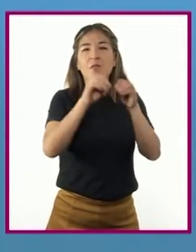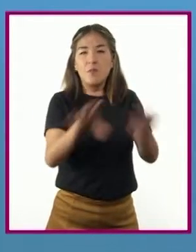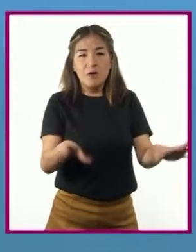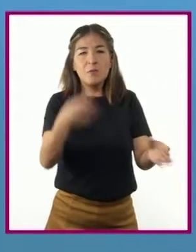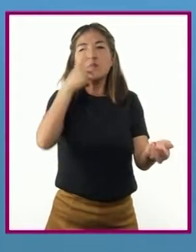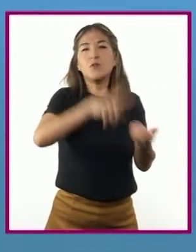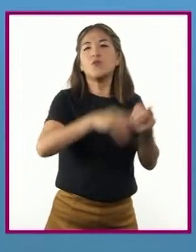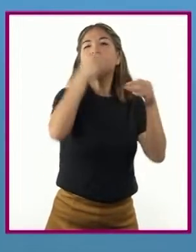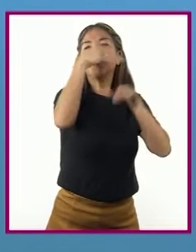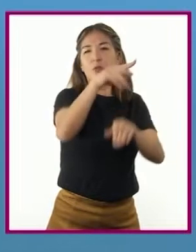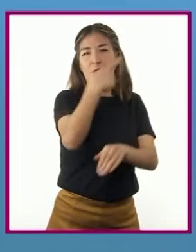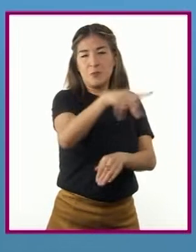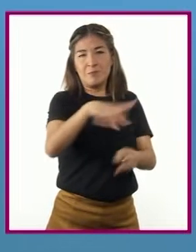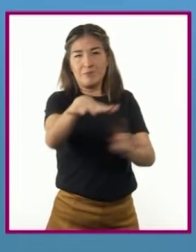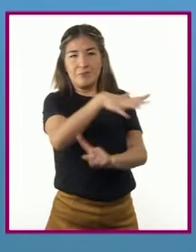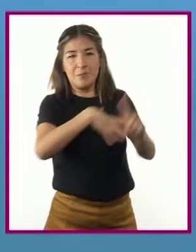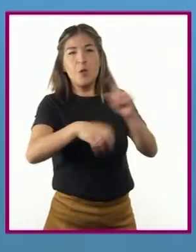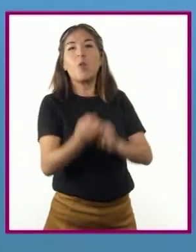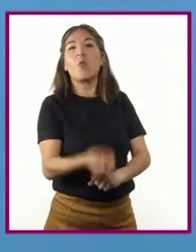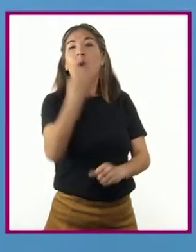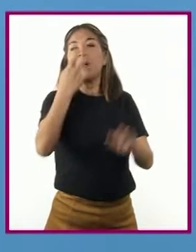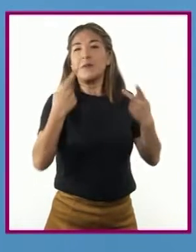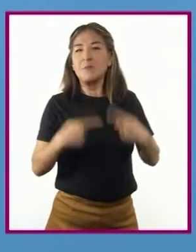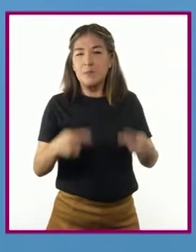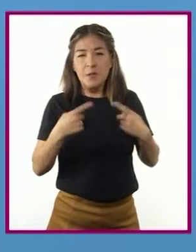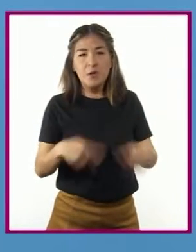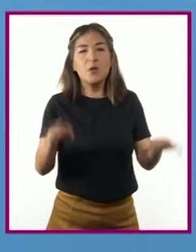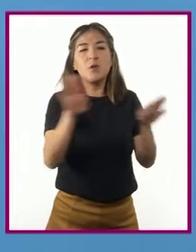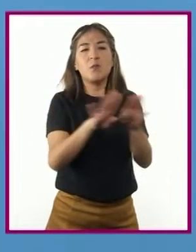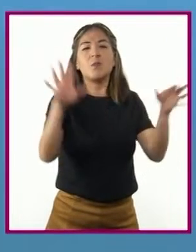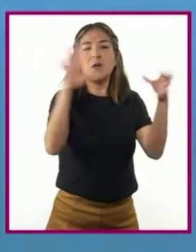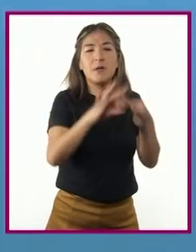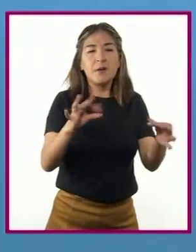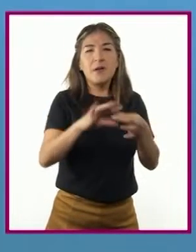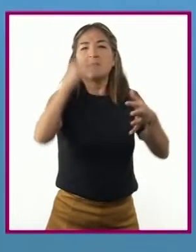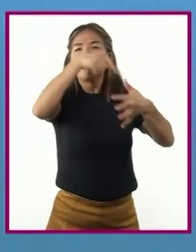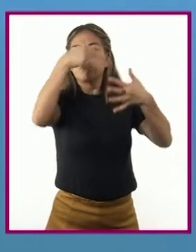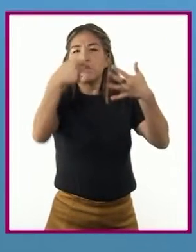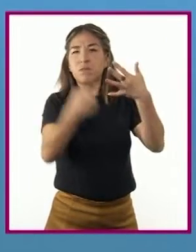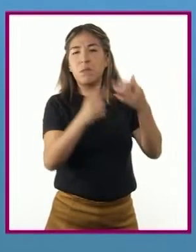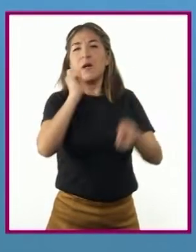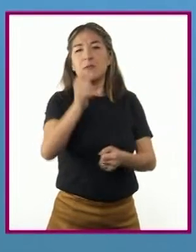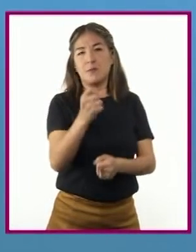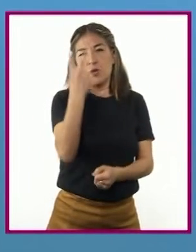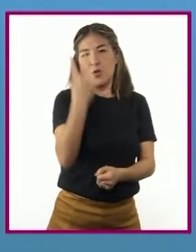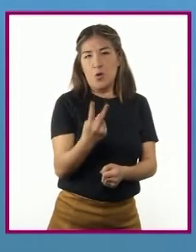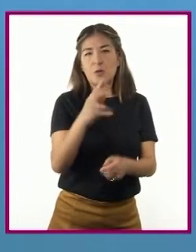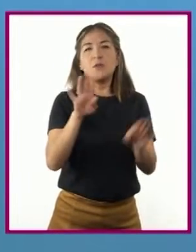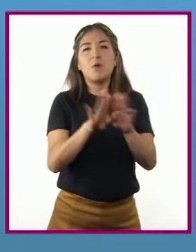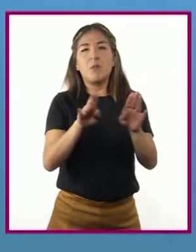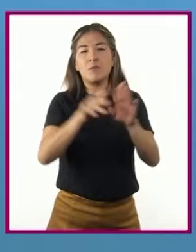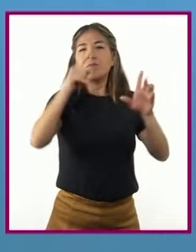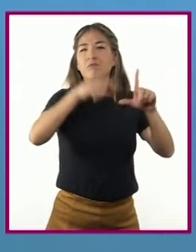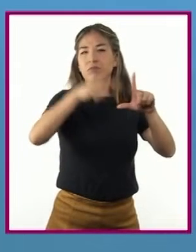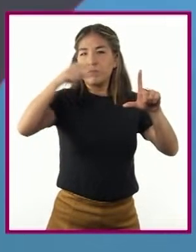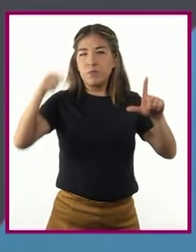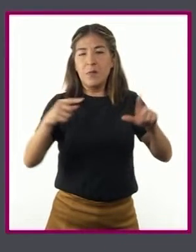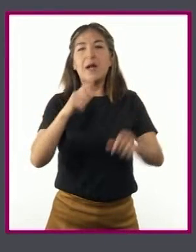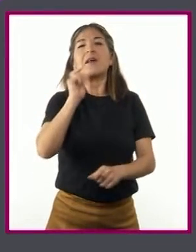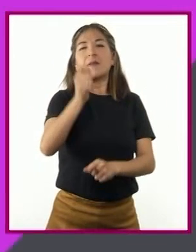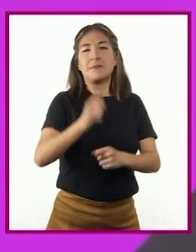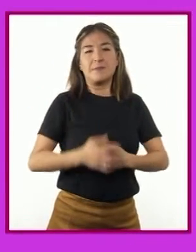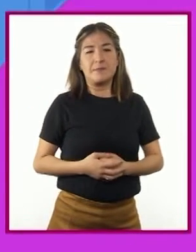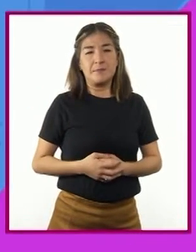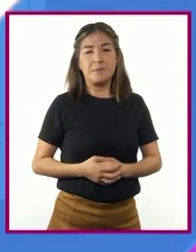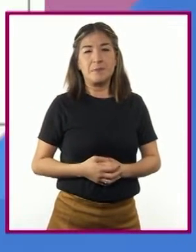estadísticos sobre la población. Se construyen a partir de dos conjuntos de gráficas de barras. Por un lado,